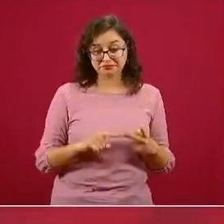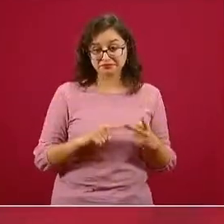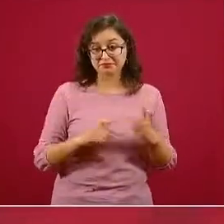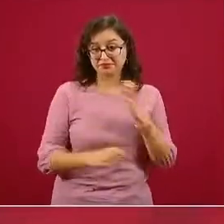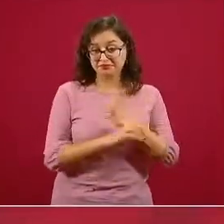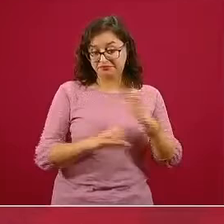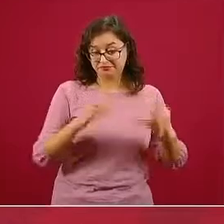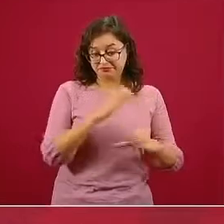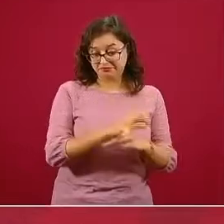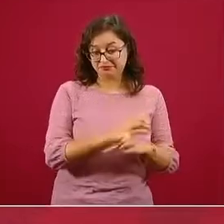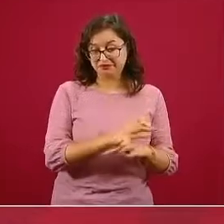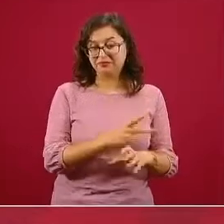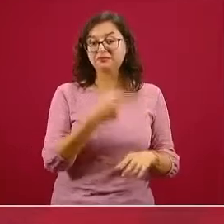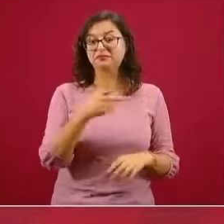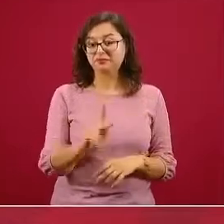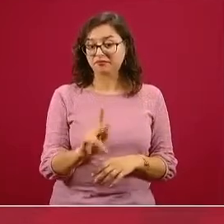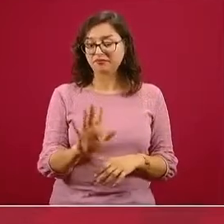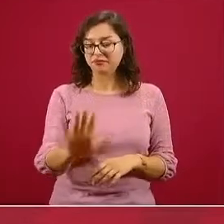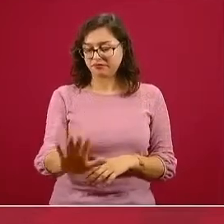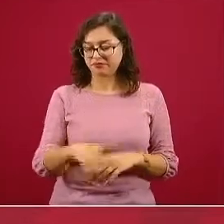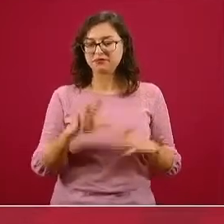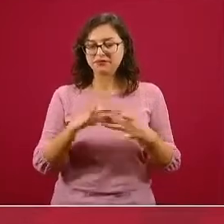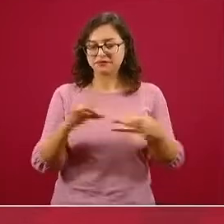Una, por lo que me pregunta, pero antes,